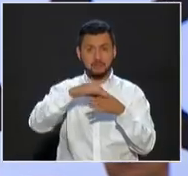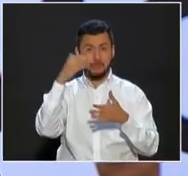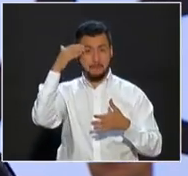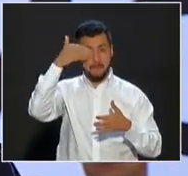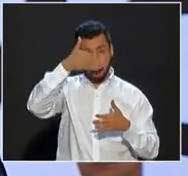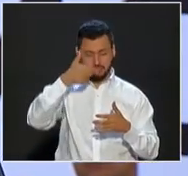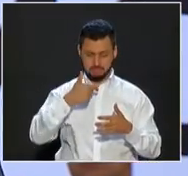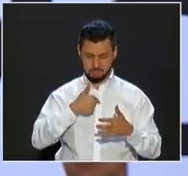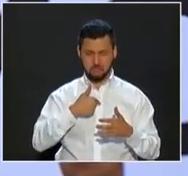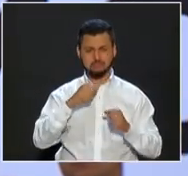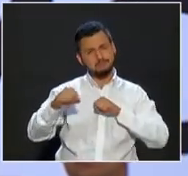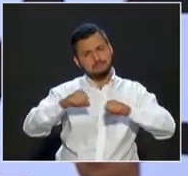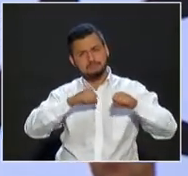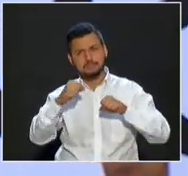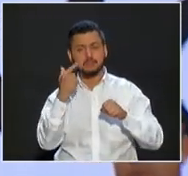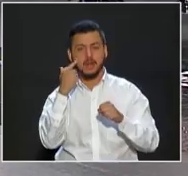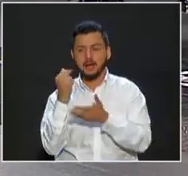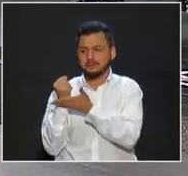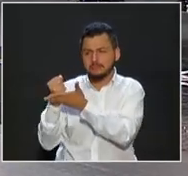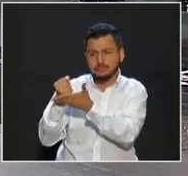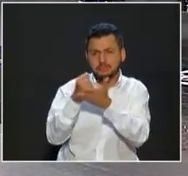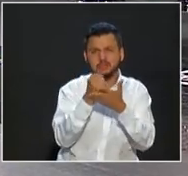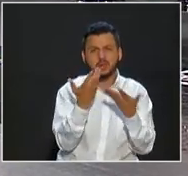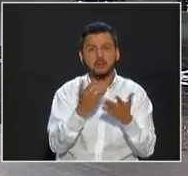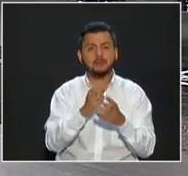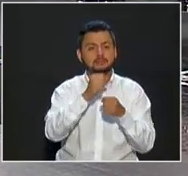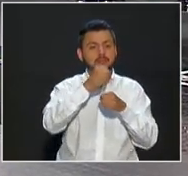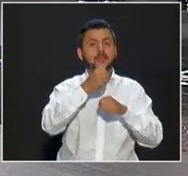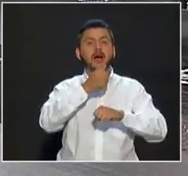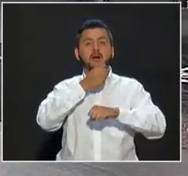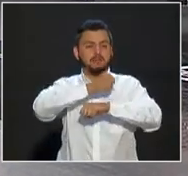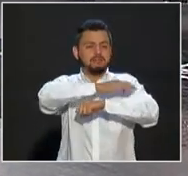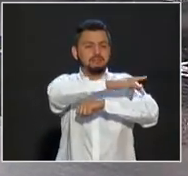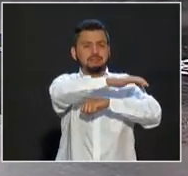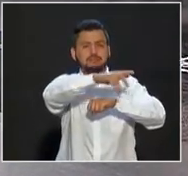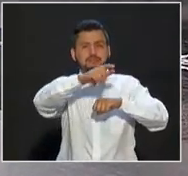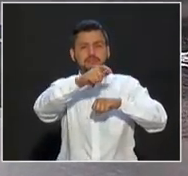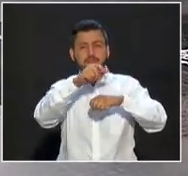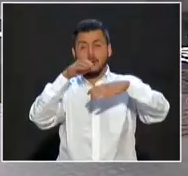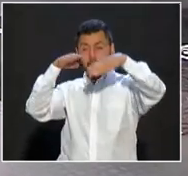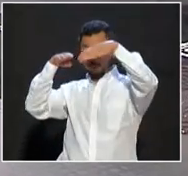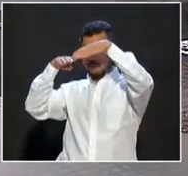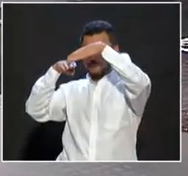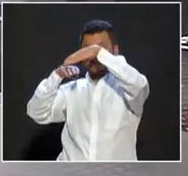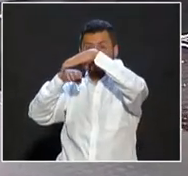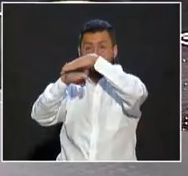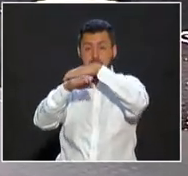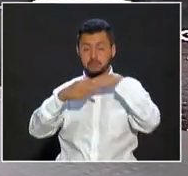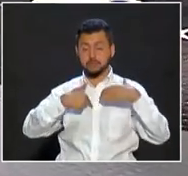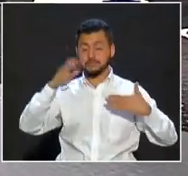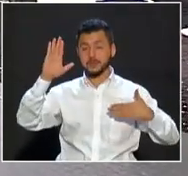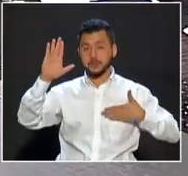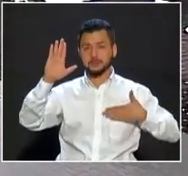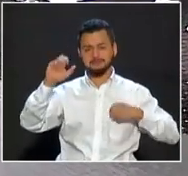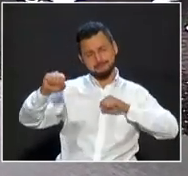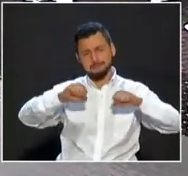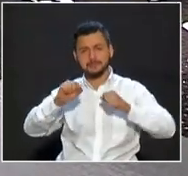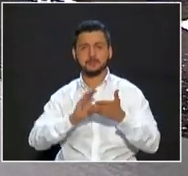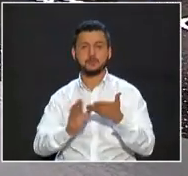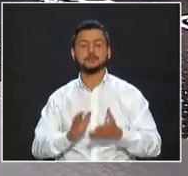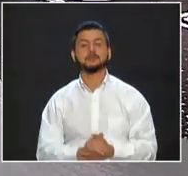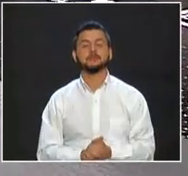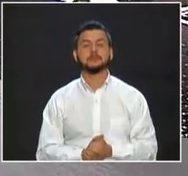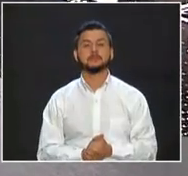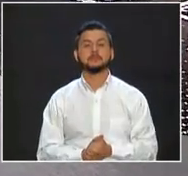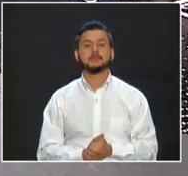serán un cuello de botella para amar 1 mar 2 y cortar nuestra comunicación con el mar candidato iván mauricio cómo vamos a conseguir ese billete